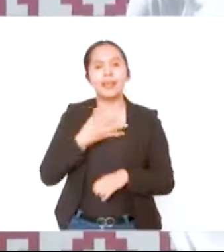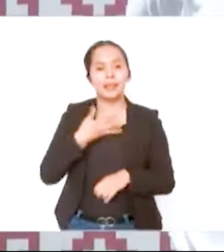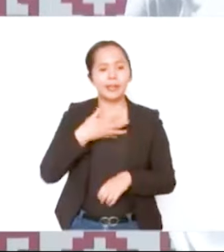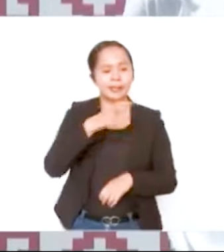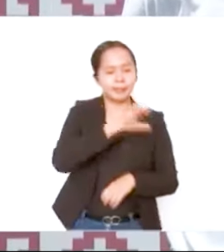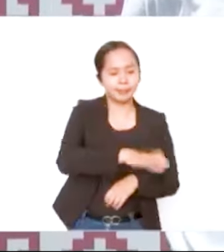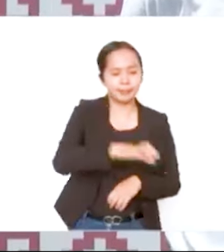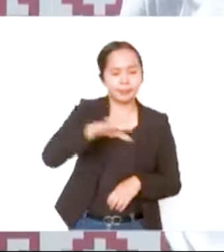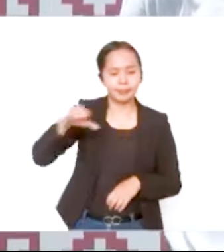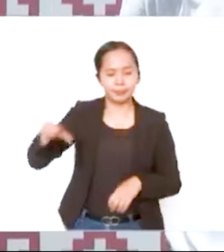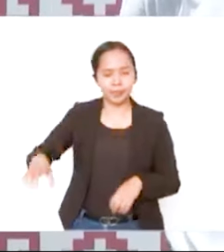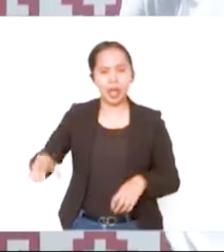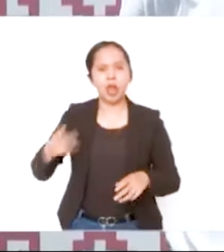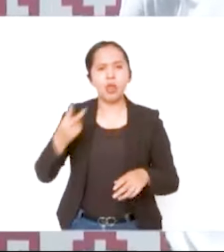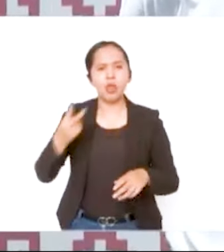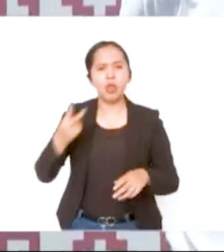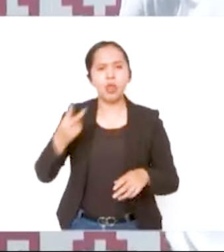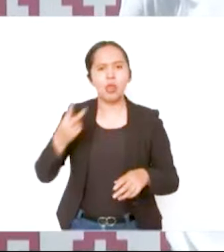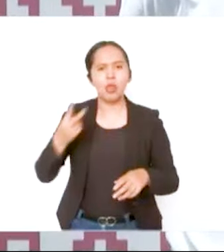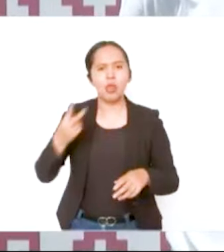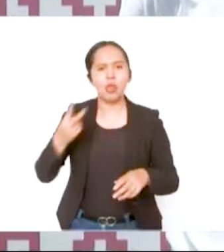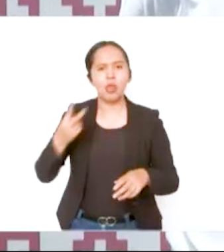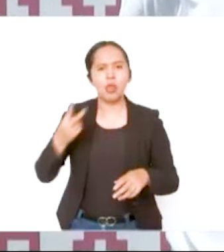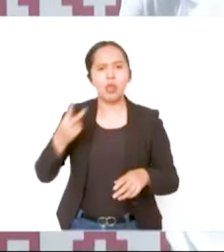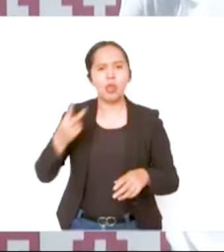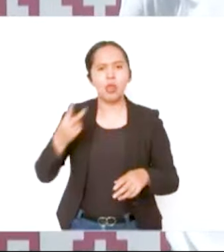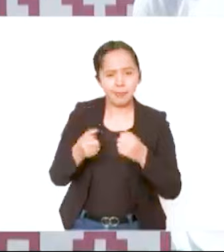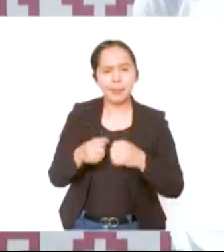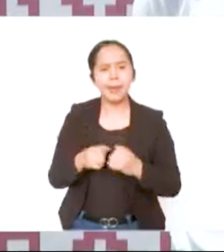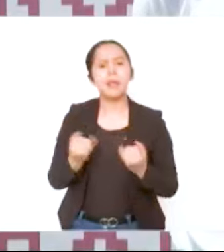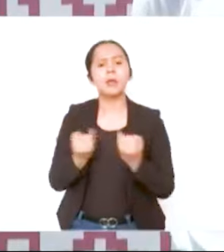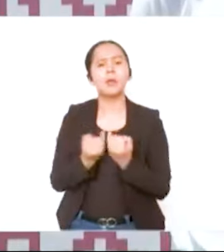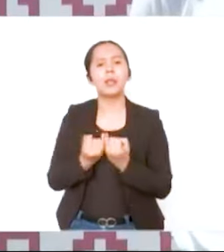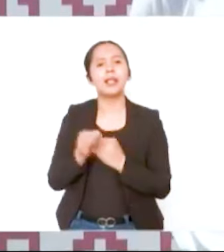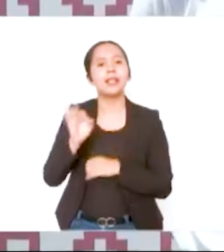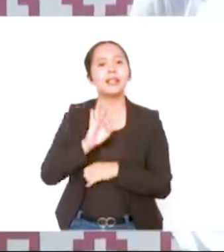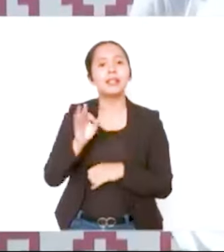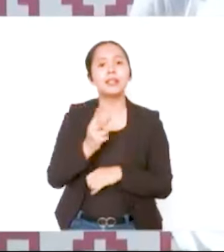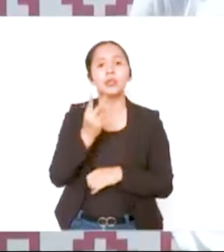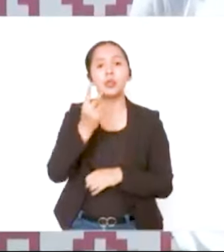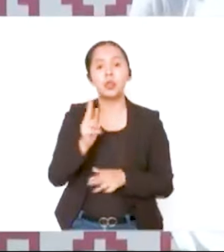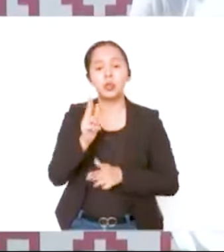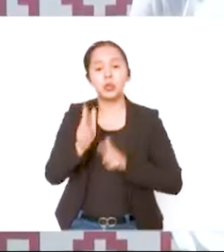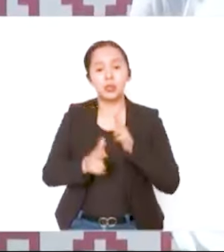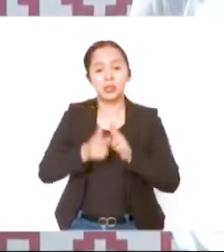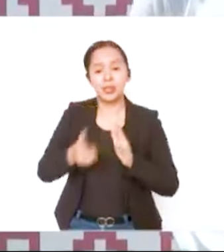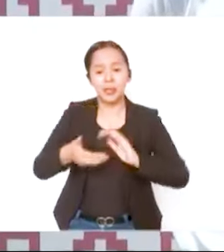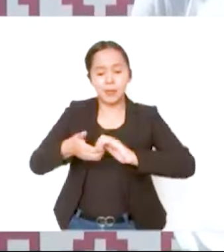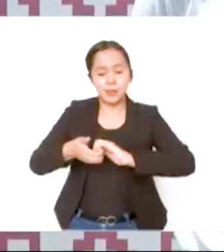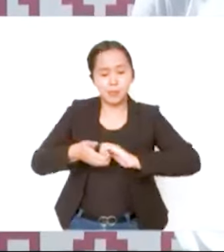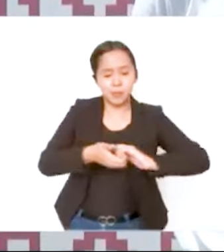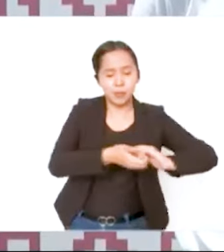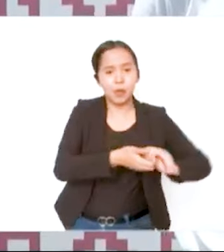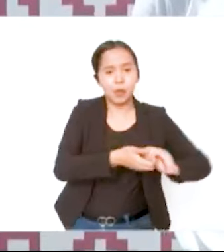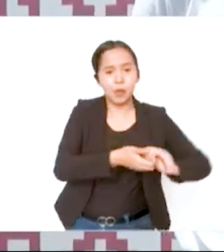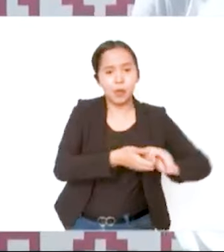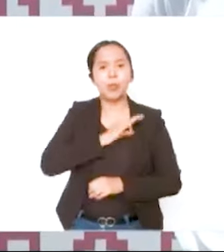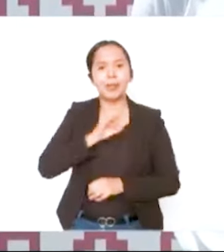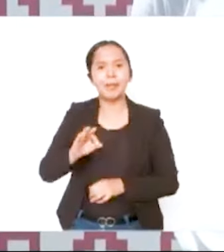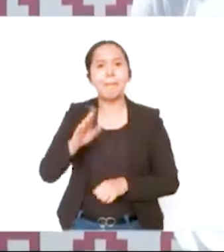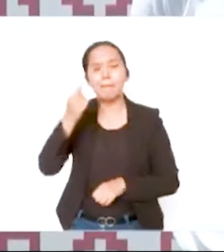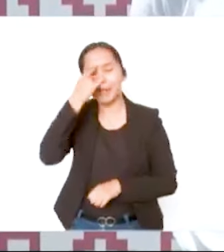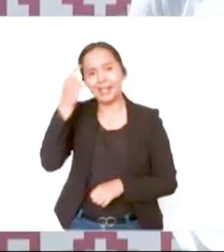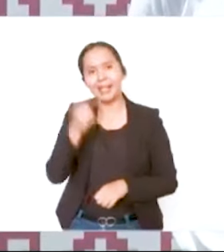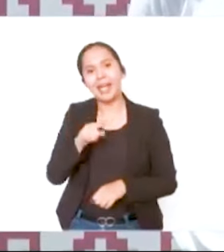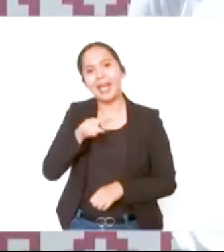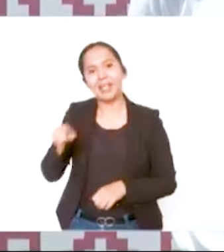de conducción y en algunas ocasiones se pueden unir dos trenes en caso de que se necesite mayor capacidad en algún